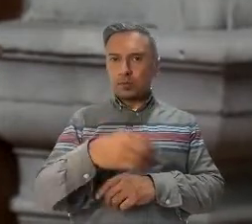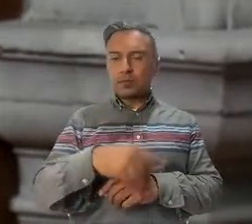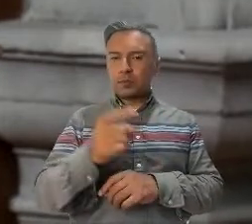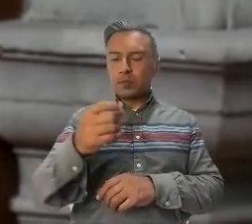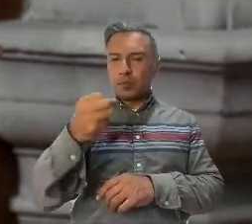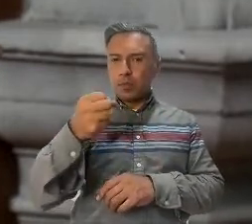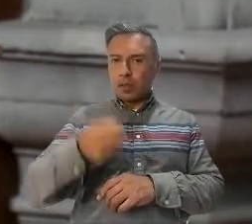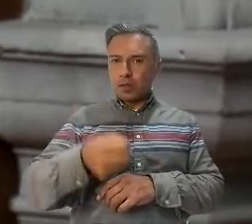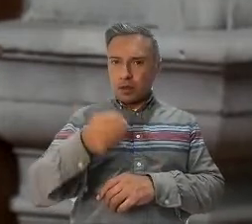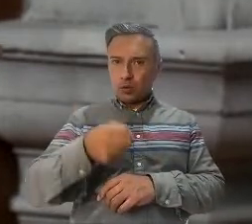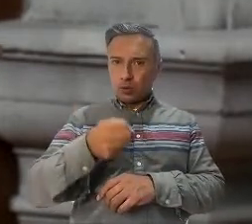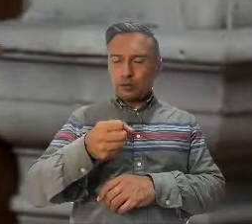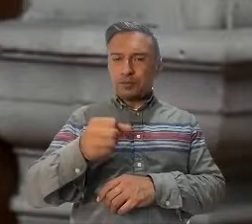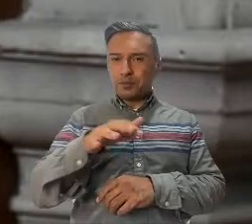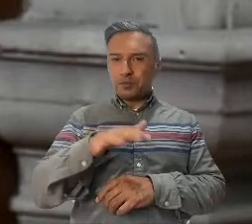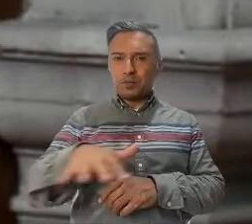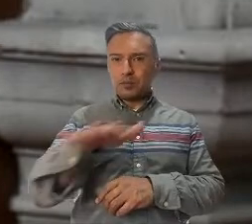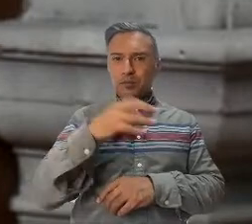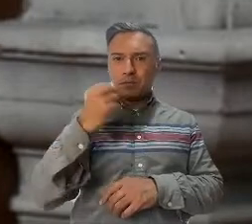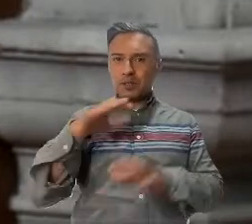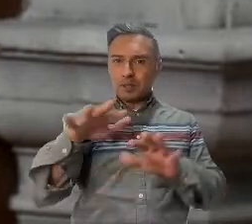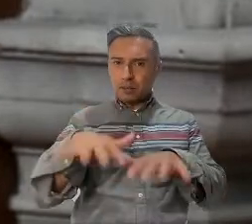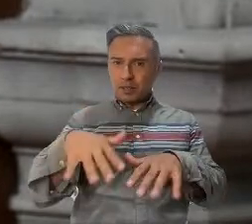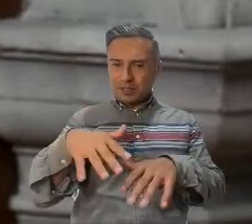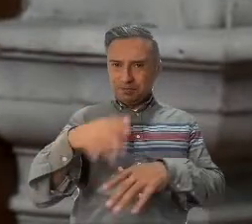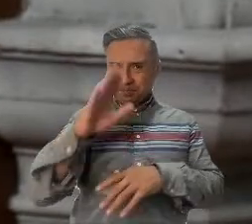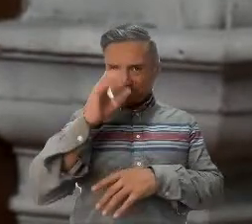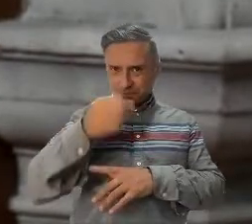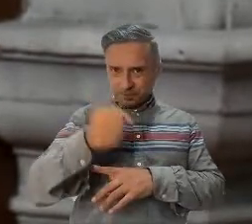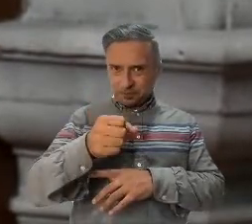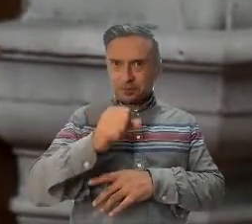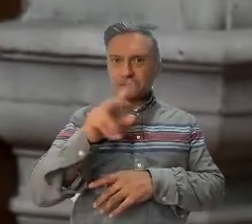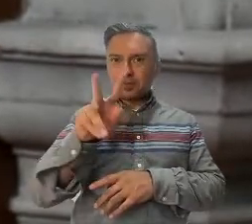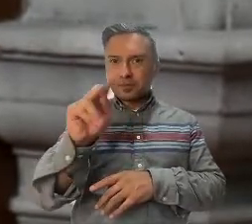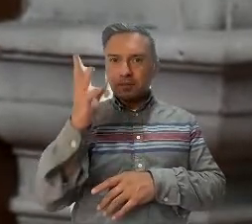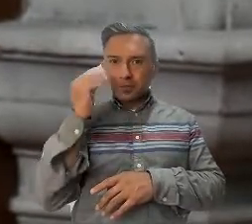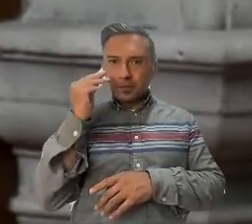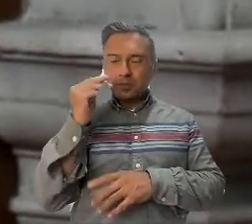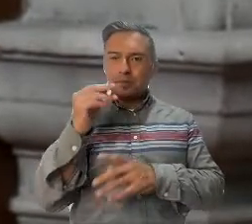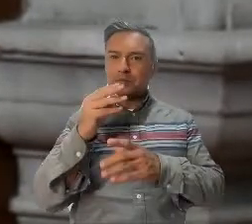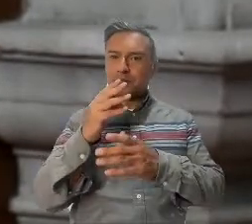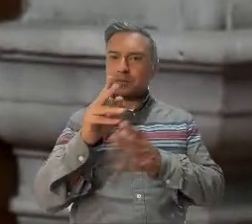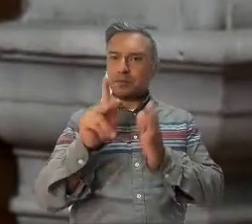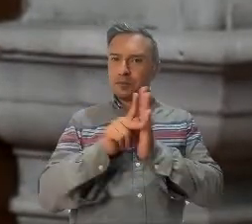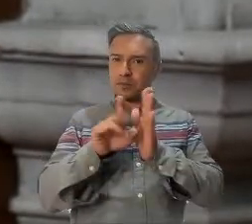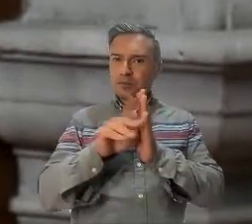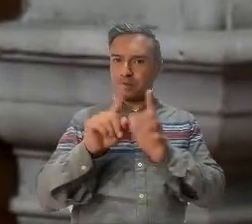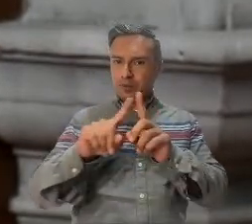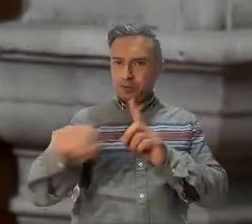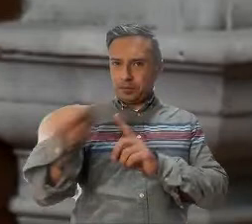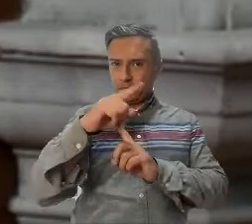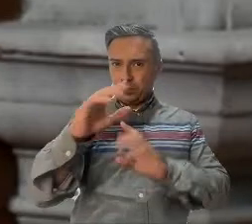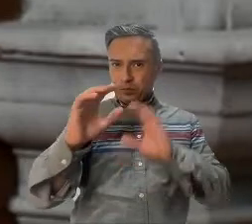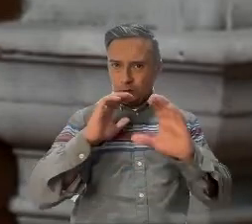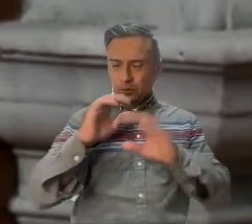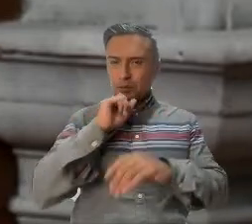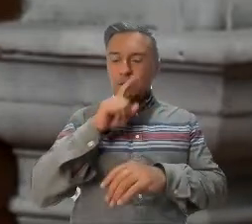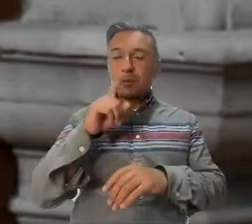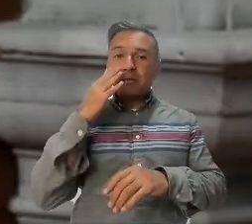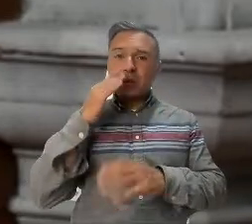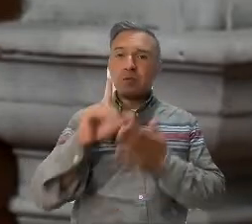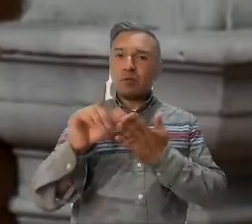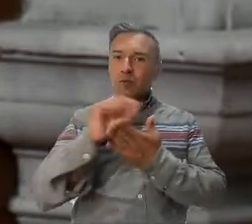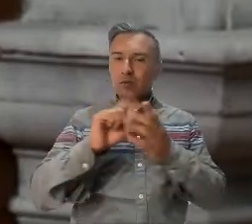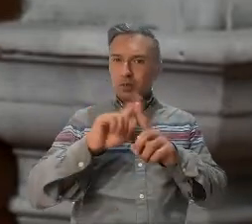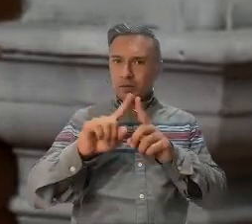atentamente a esta honorable asamblea, a los medios de comunicación y a las ciudadanas y ciudadanos que nos ven en las diferentes plataformas